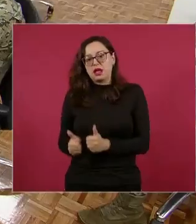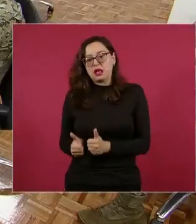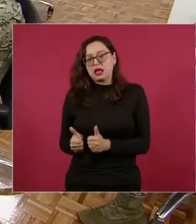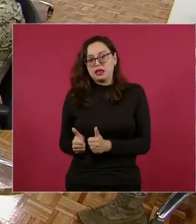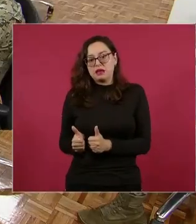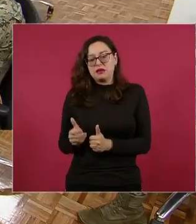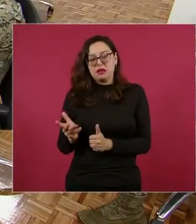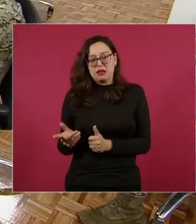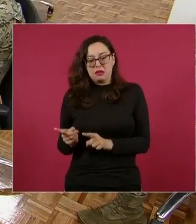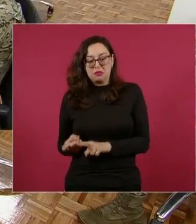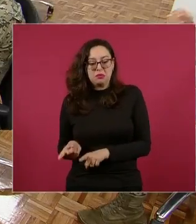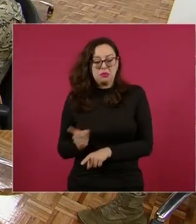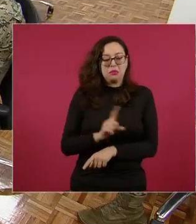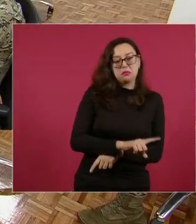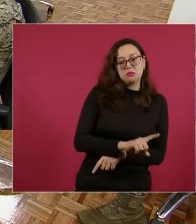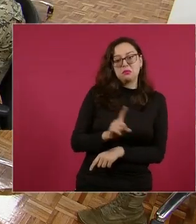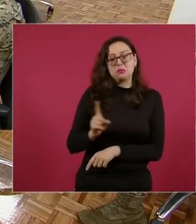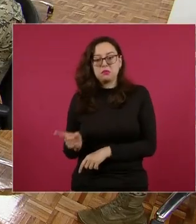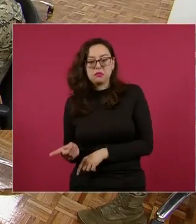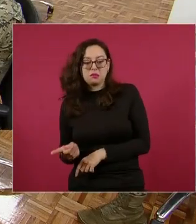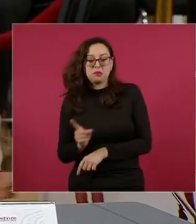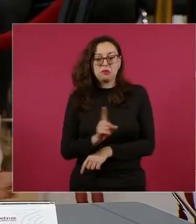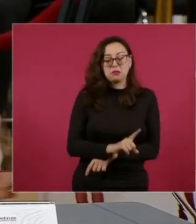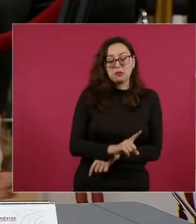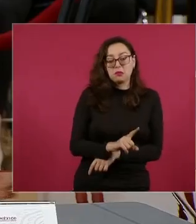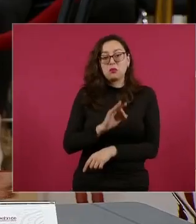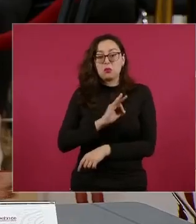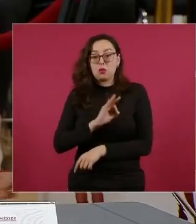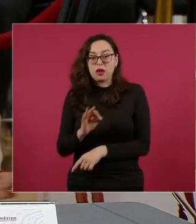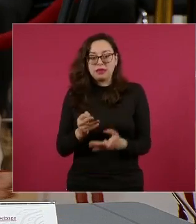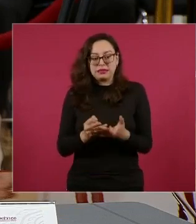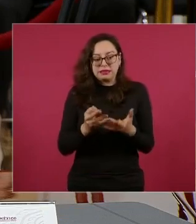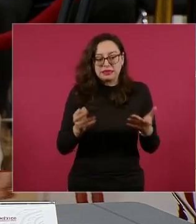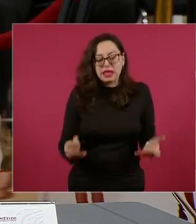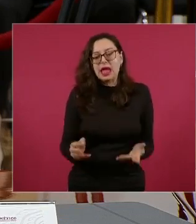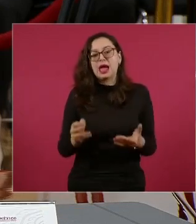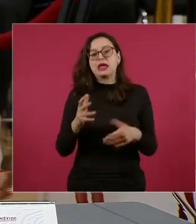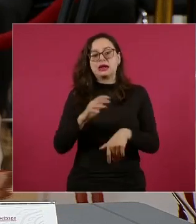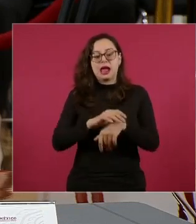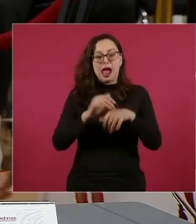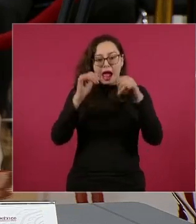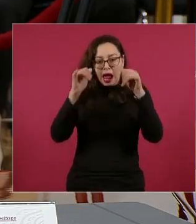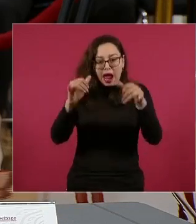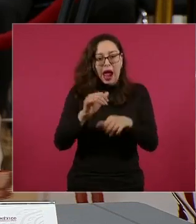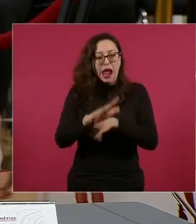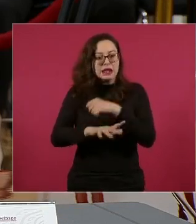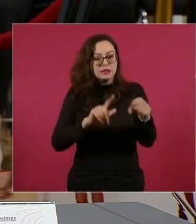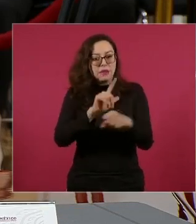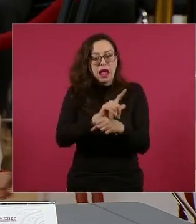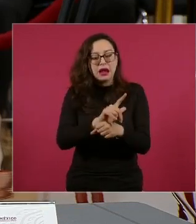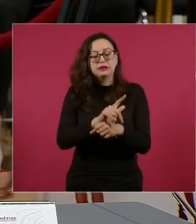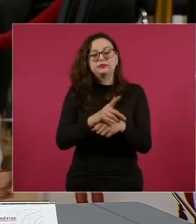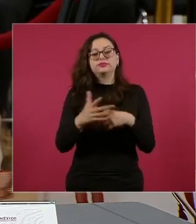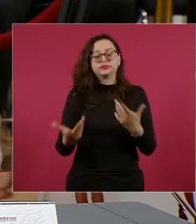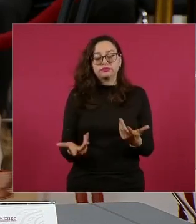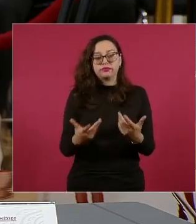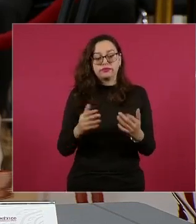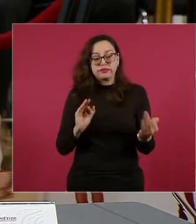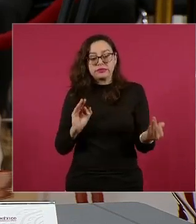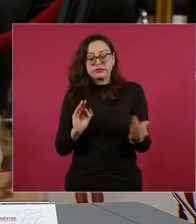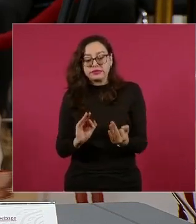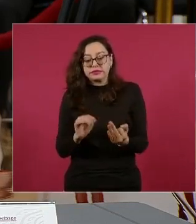sus comunidades. Entonces, ellos no quieren perder sus propiedades, no quieren perder sus animales, y entonces prefieren estar muy